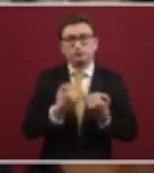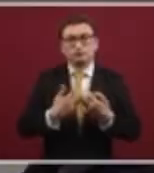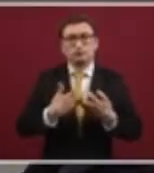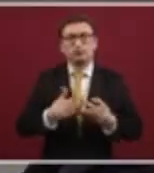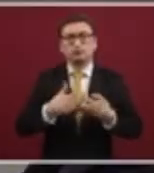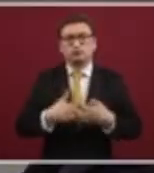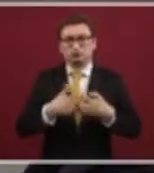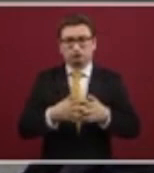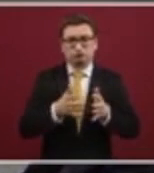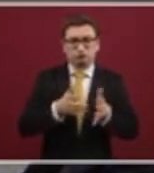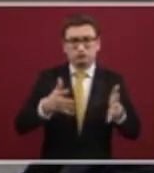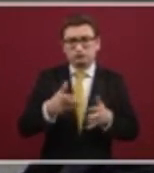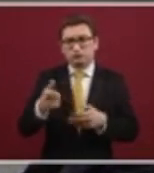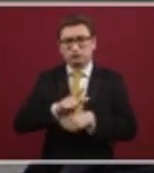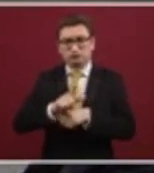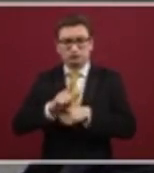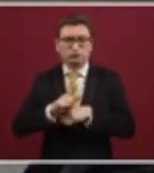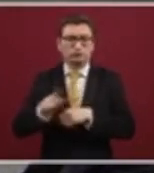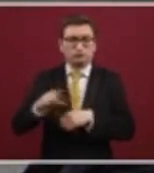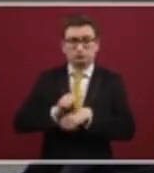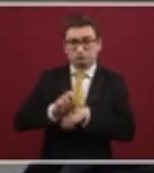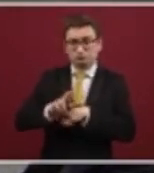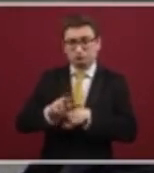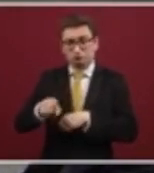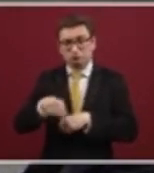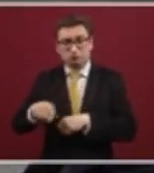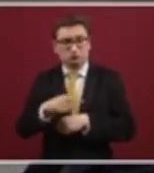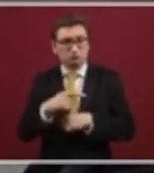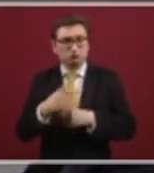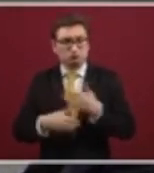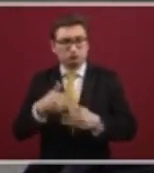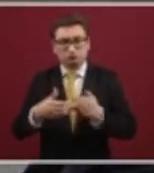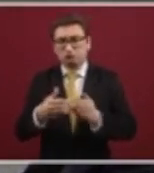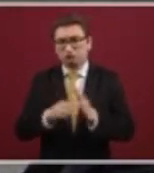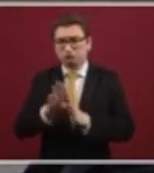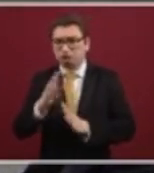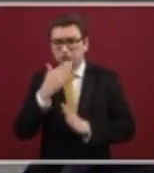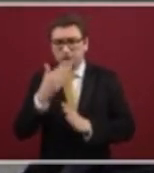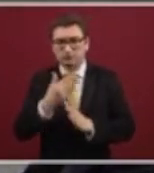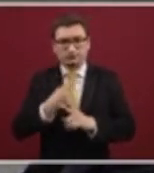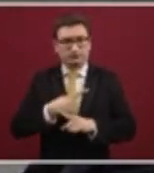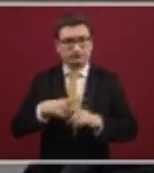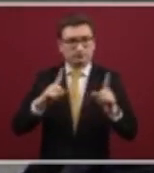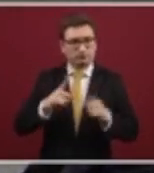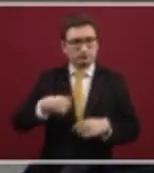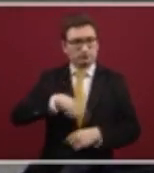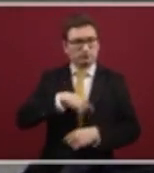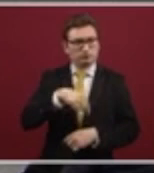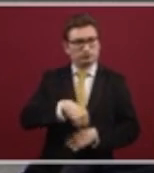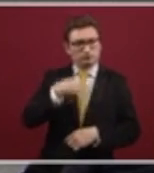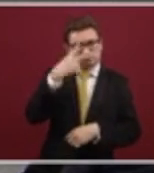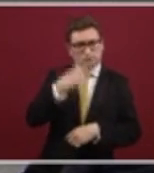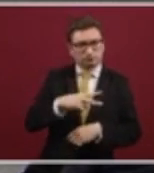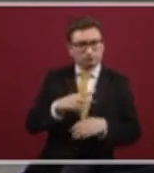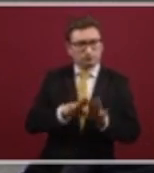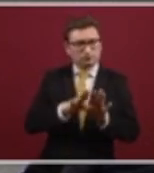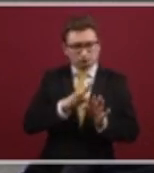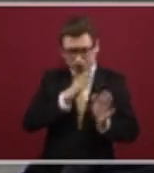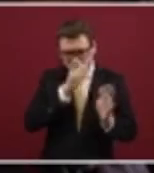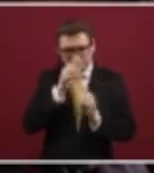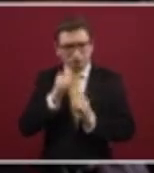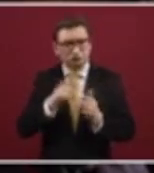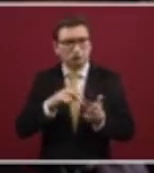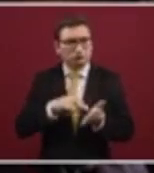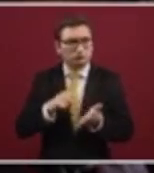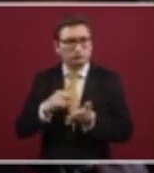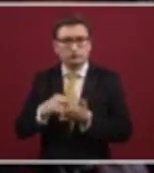ese programa, Guatemala y Salvador han convergido en materia salarial, a diferencia de nosotros. Nosotros con un tratado